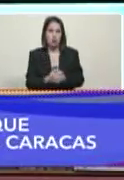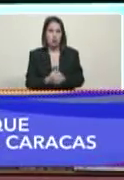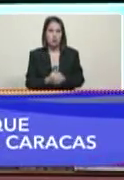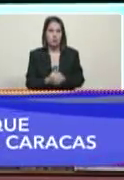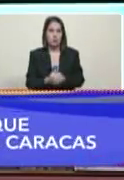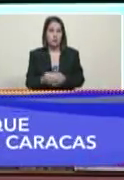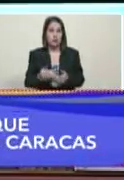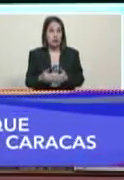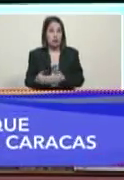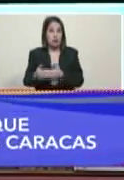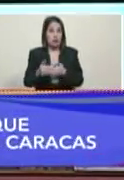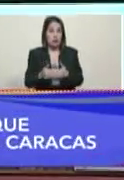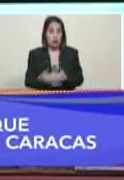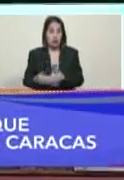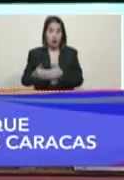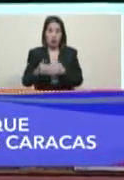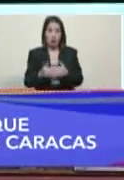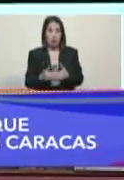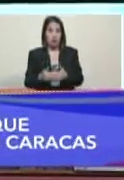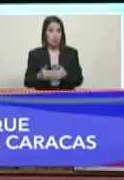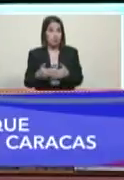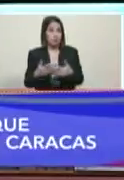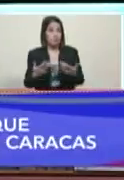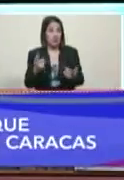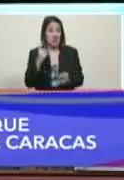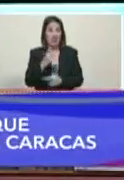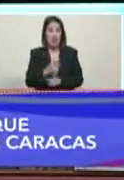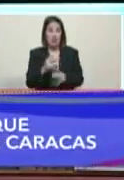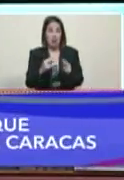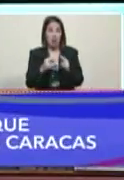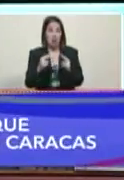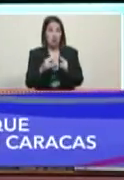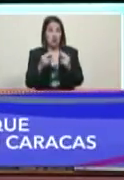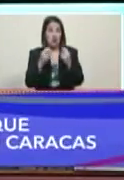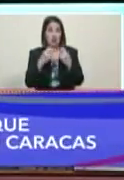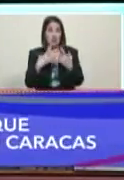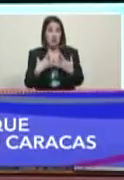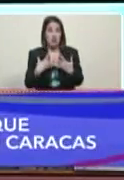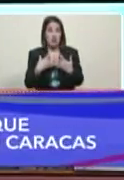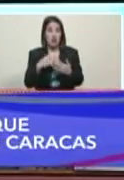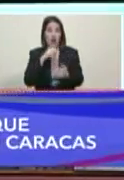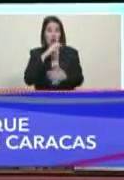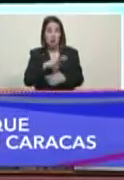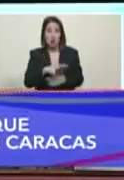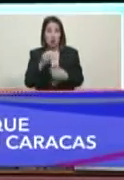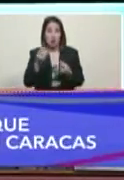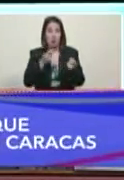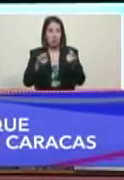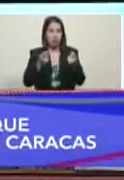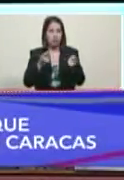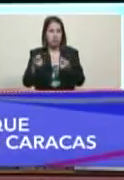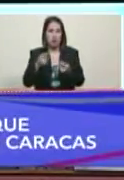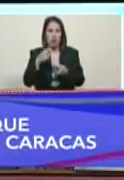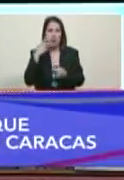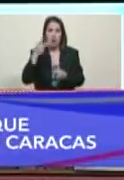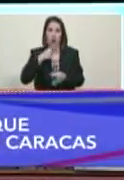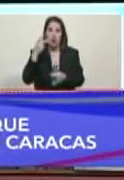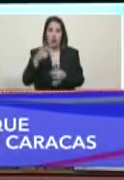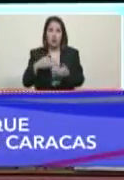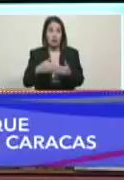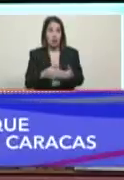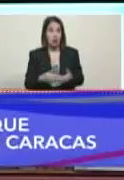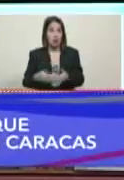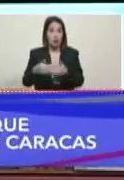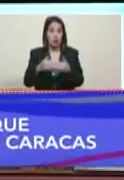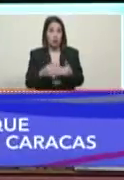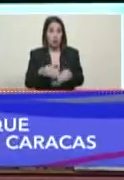Estados Unidos, sin lugar a dudas, hay que conocer muy bien la historia y saber cómo se mueve la política en los Estados Unidos. Porque